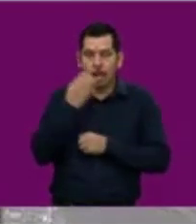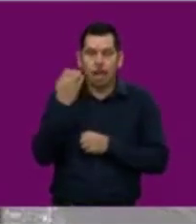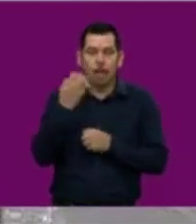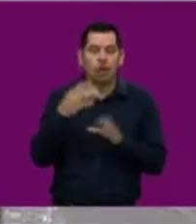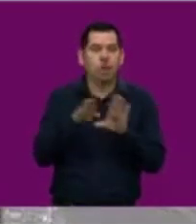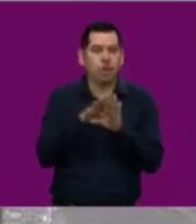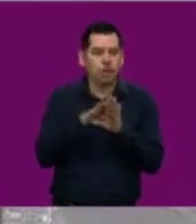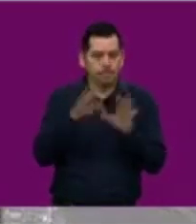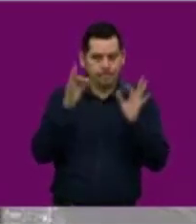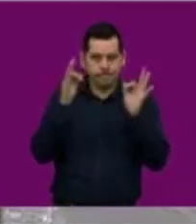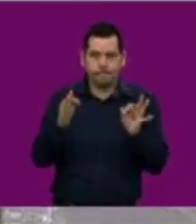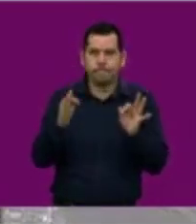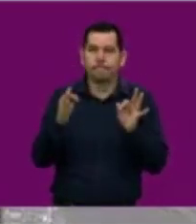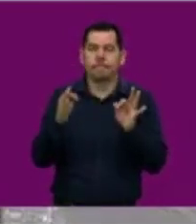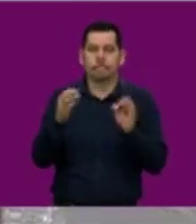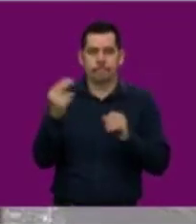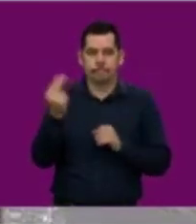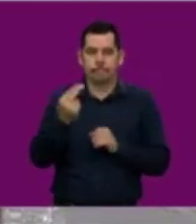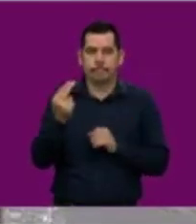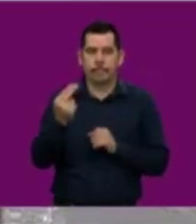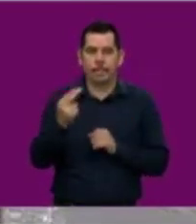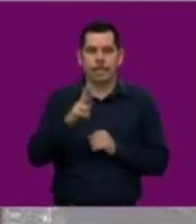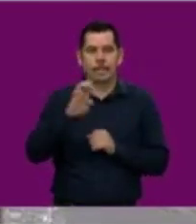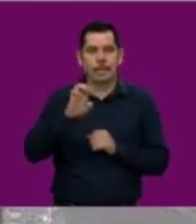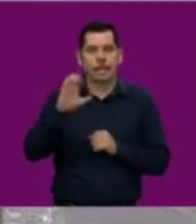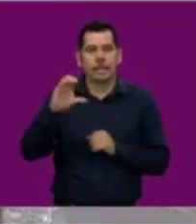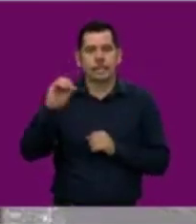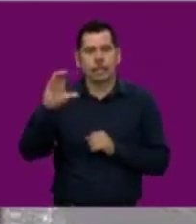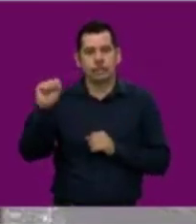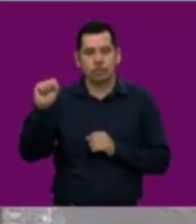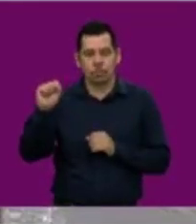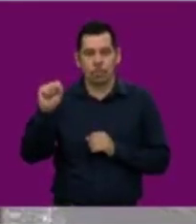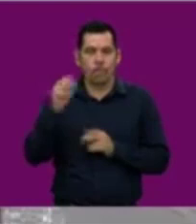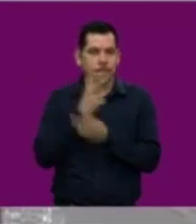condiciones adecuadas es un receso escolar